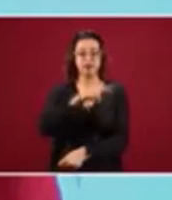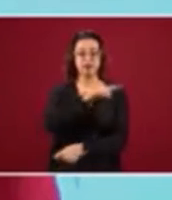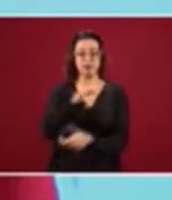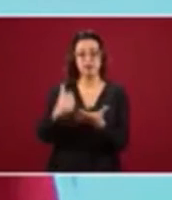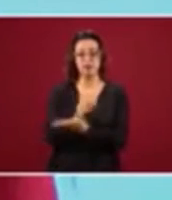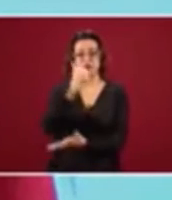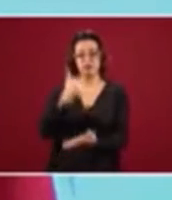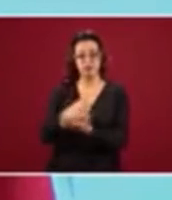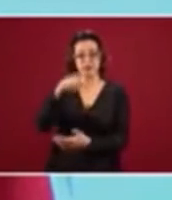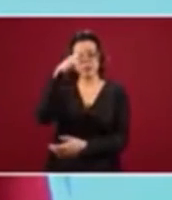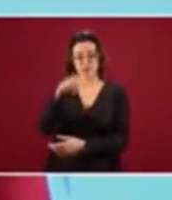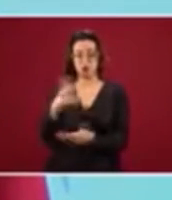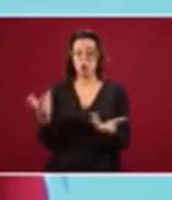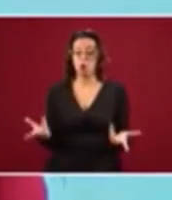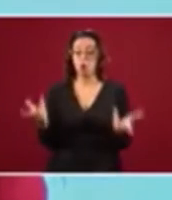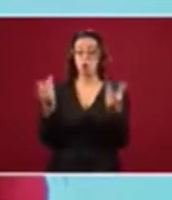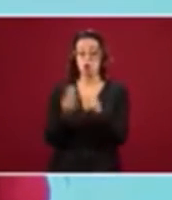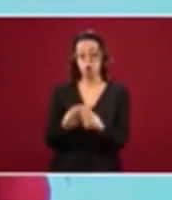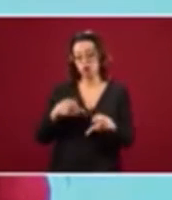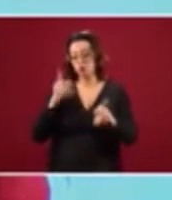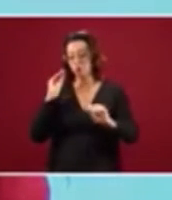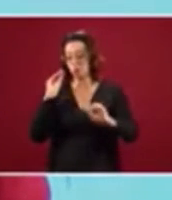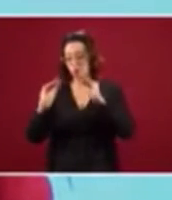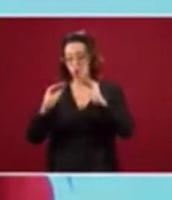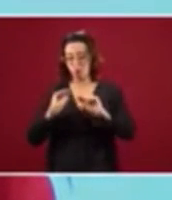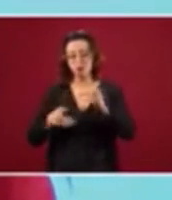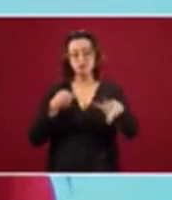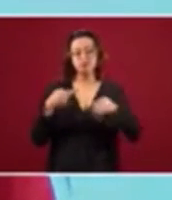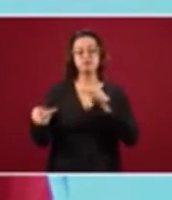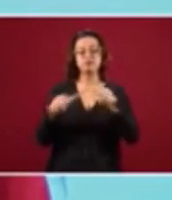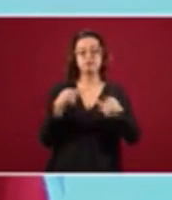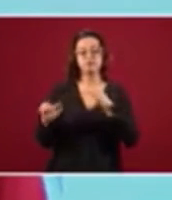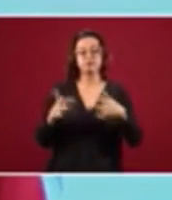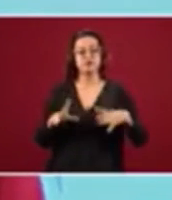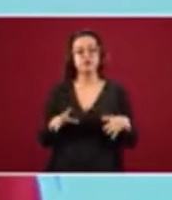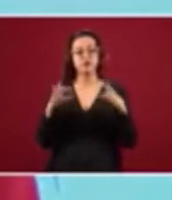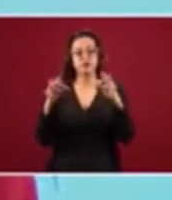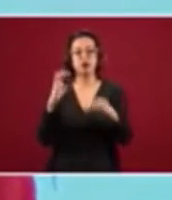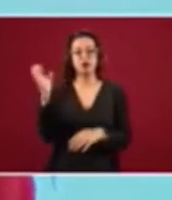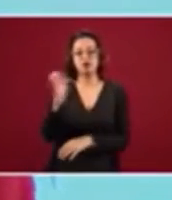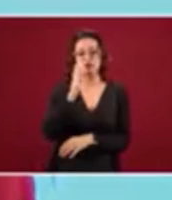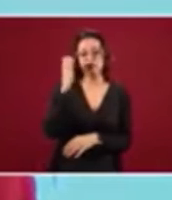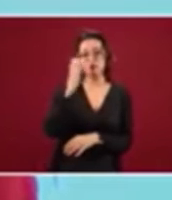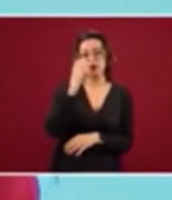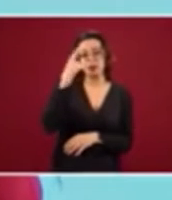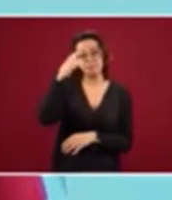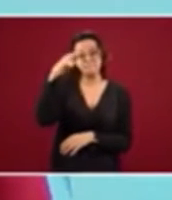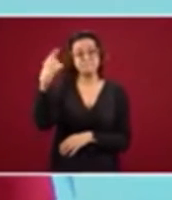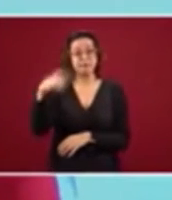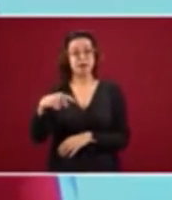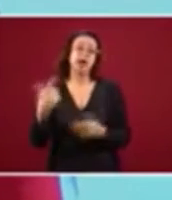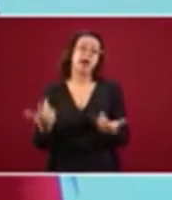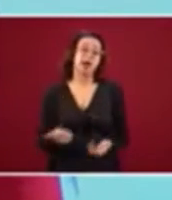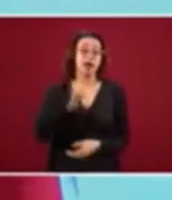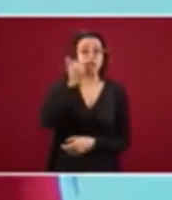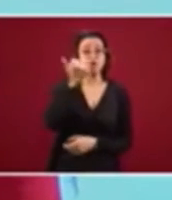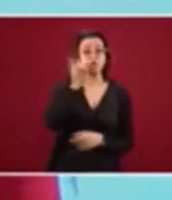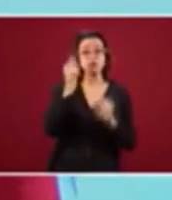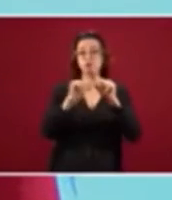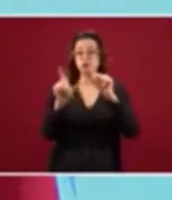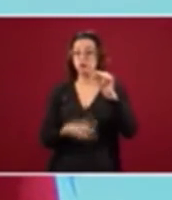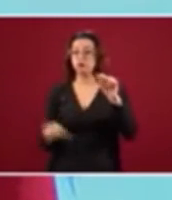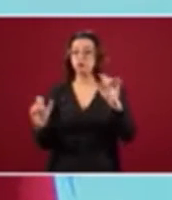México, trabajar en una escuela para recibir a estudiantes de todo el país, para poder formar a